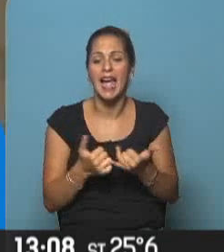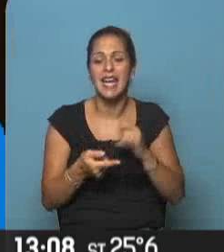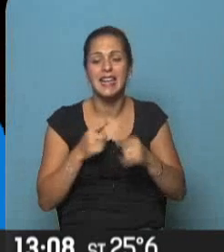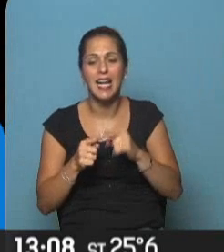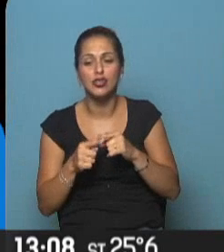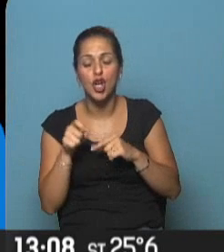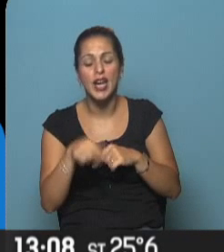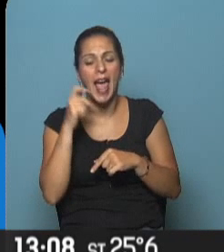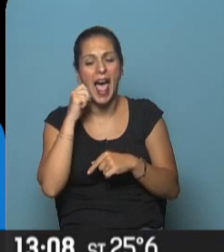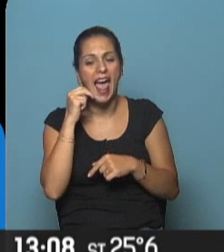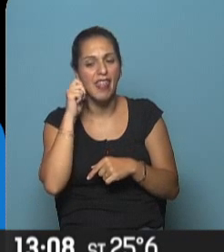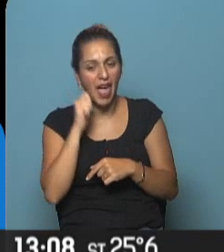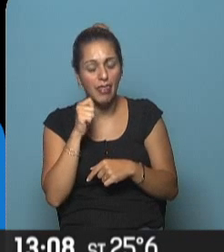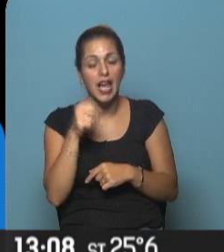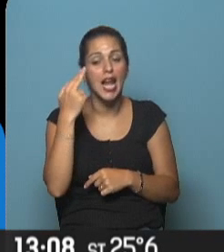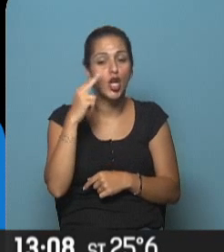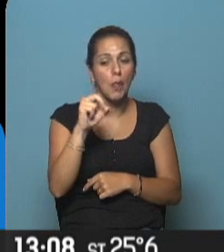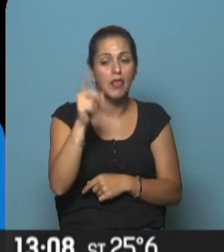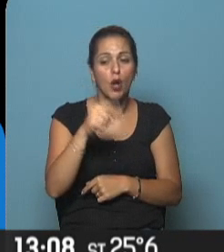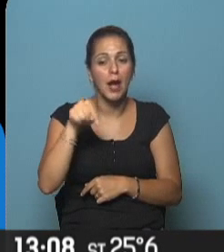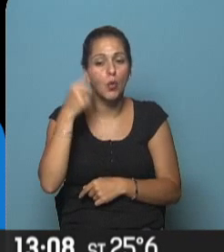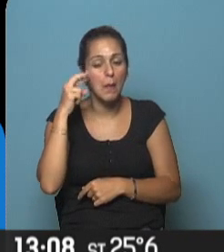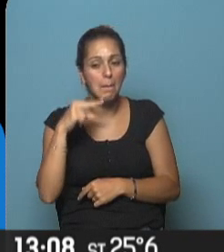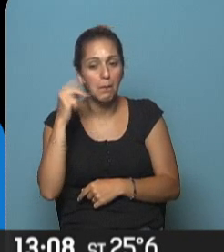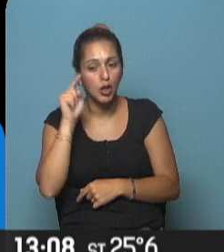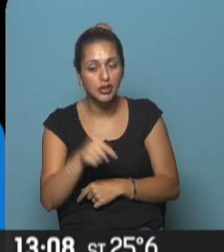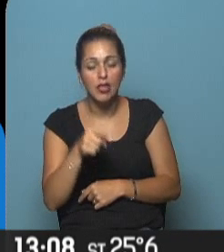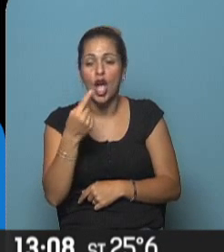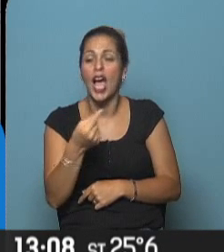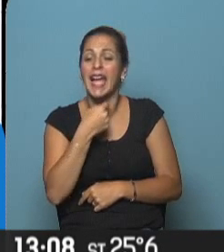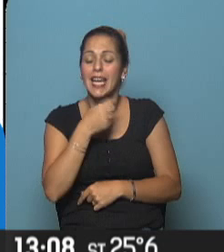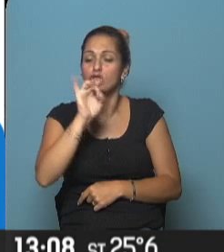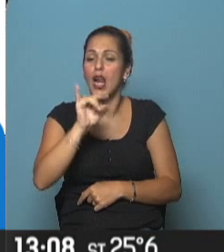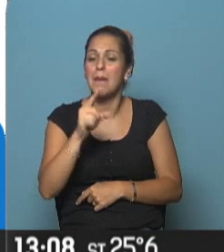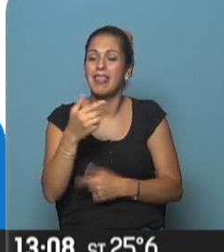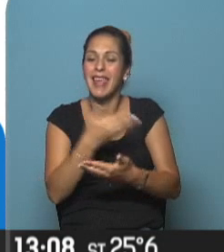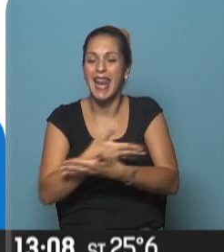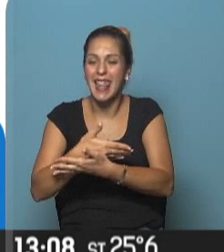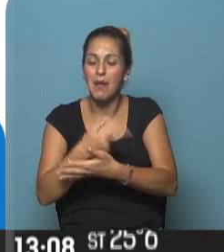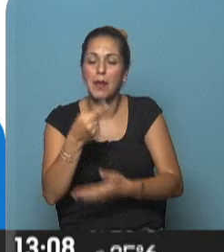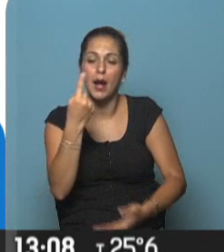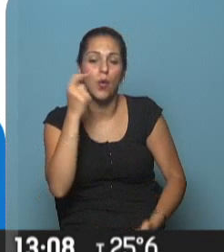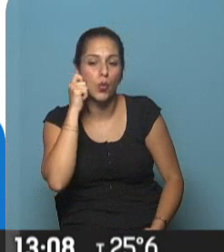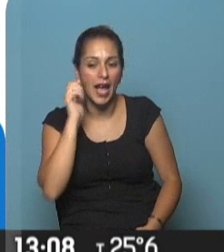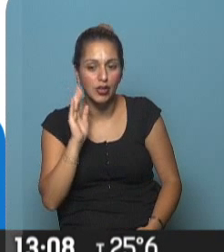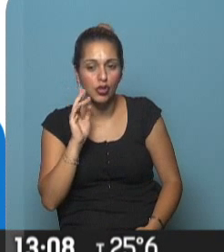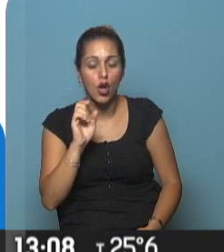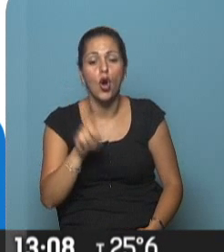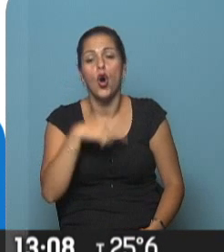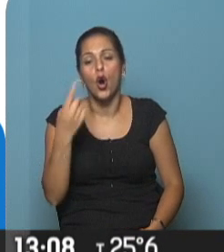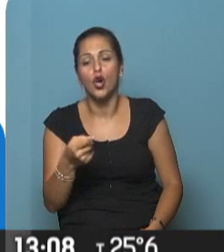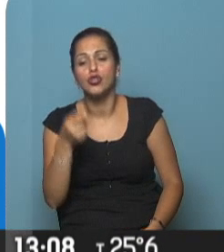el 90,9 por ciento quiere niños de hasta un año el 34 por ciento aceptaría hasta 6 años